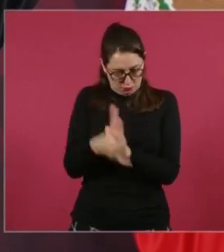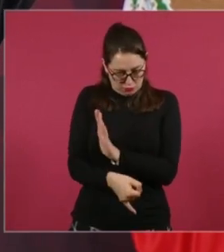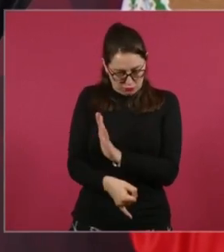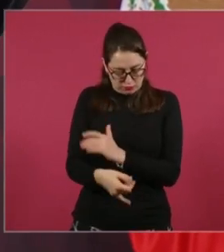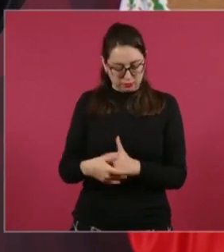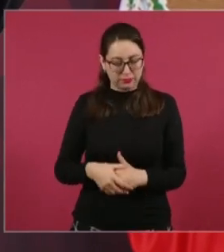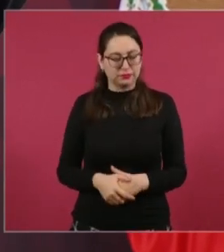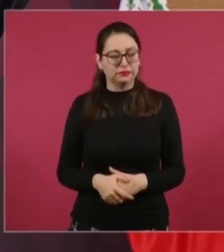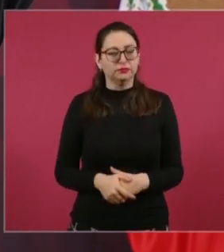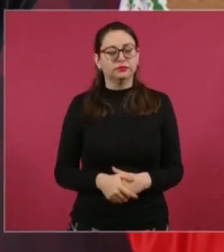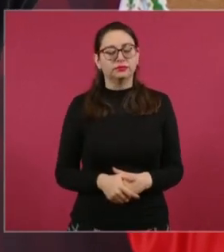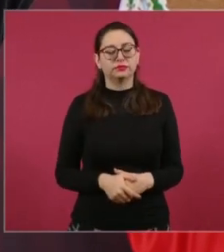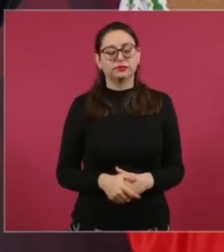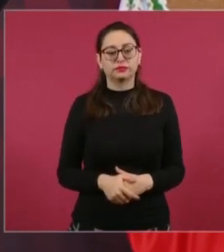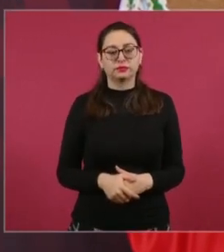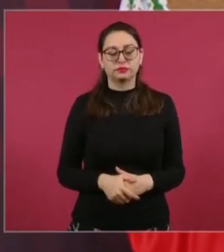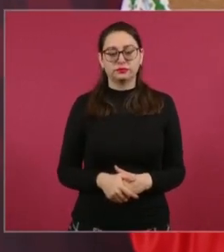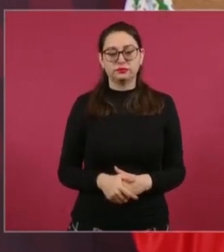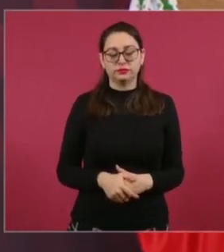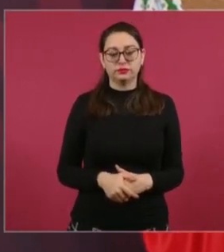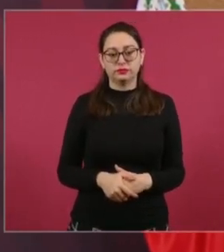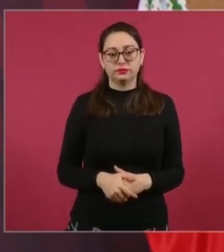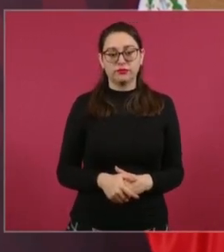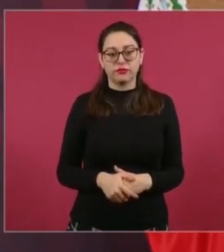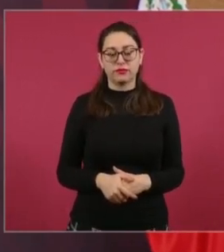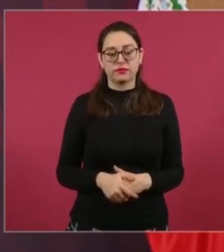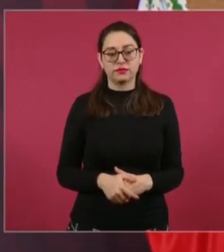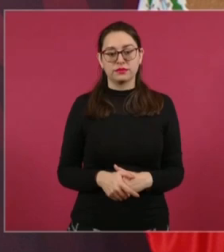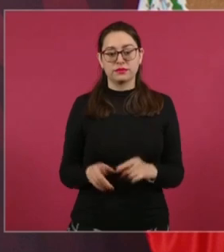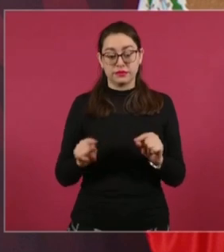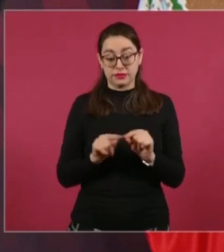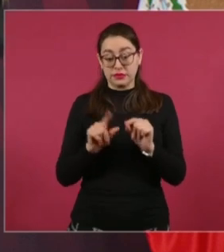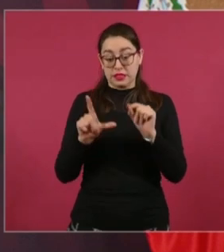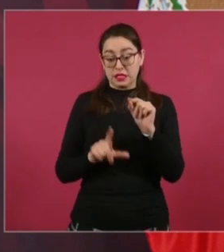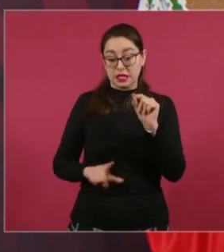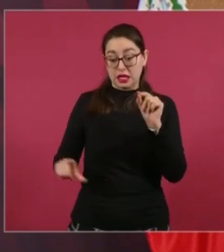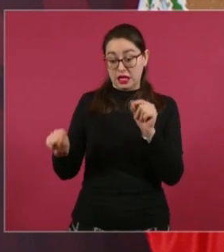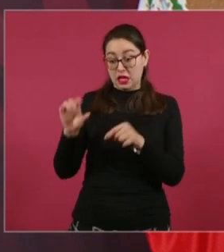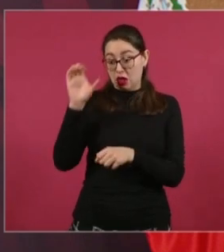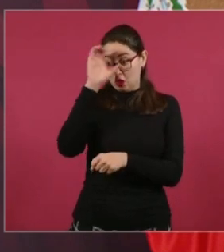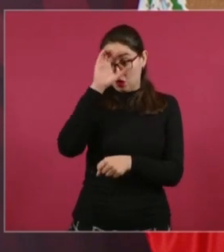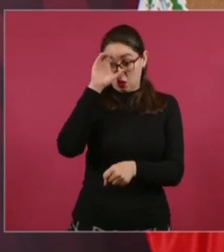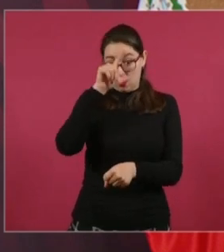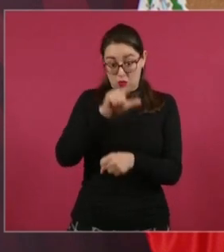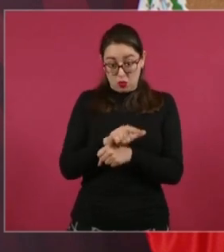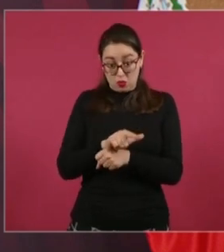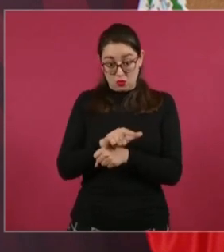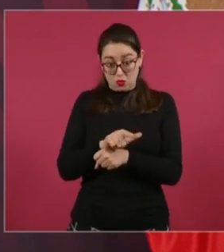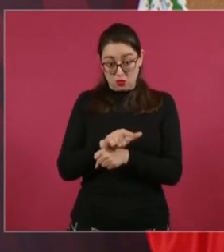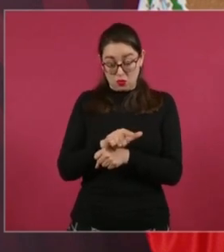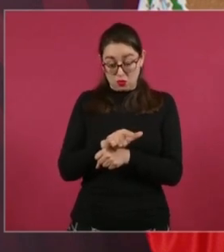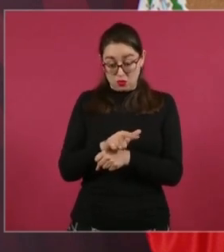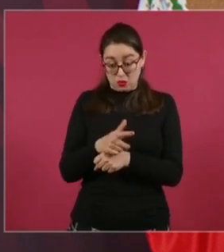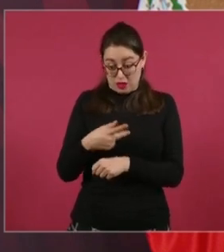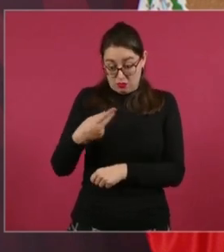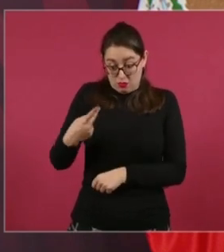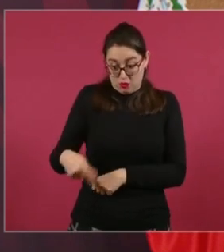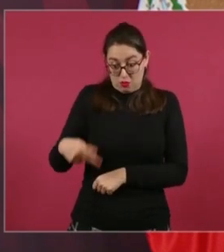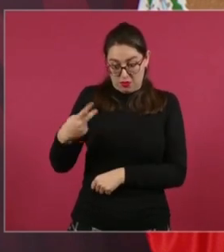una cultura la nuestra sometida,